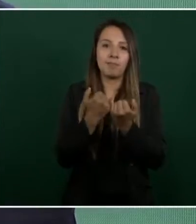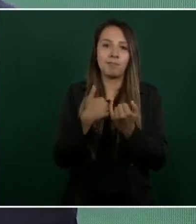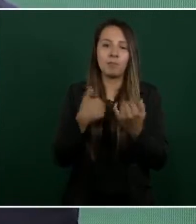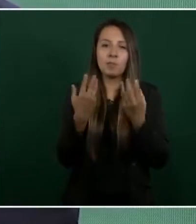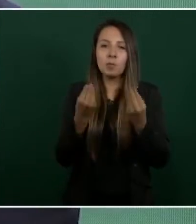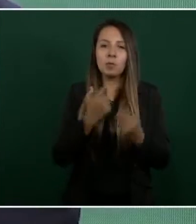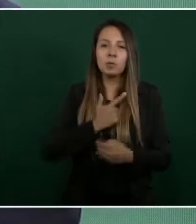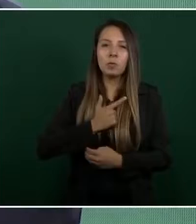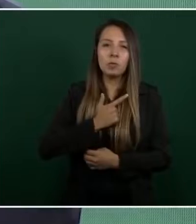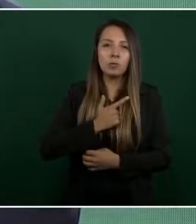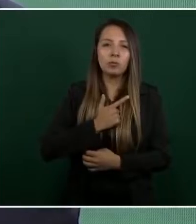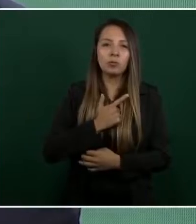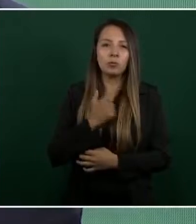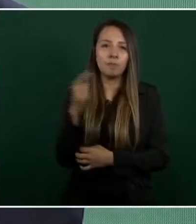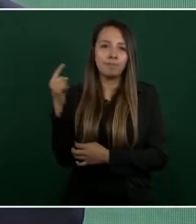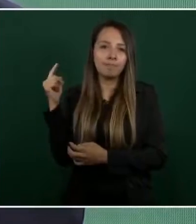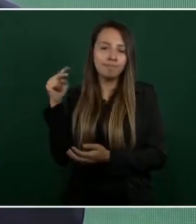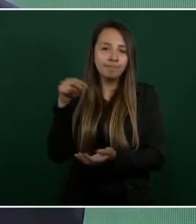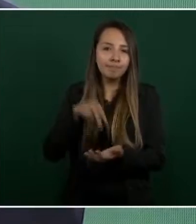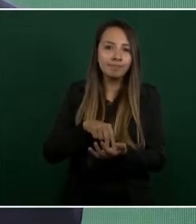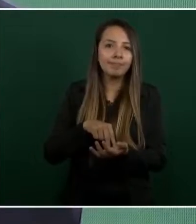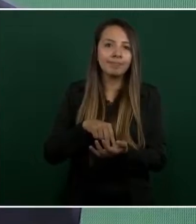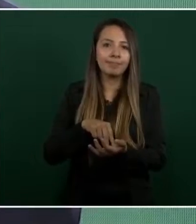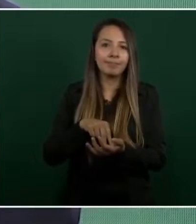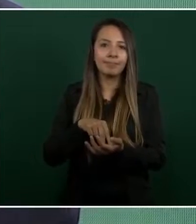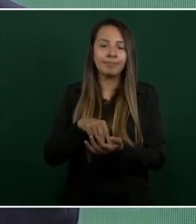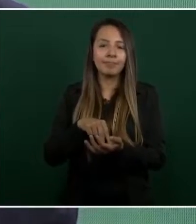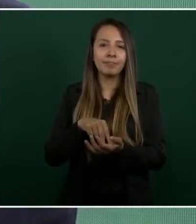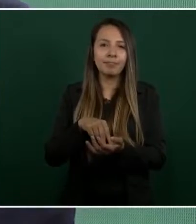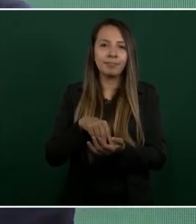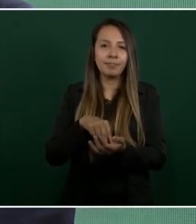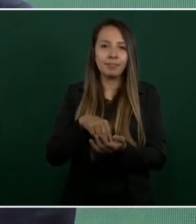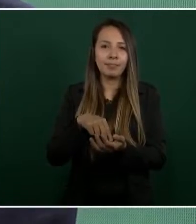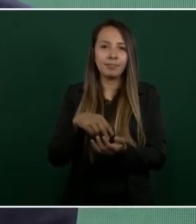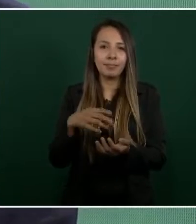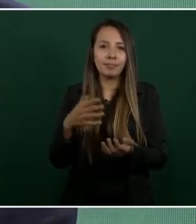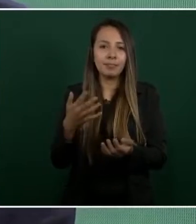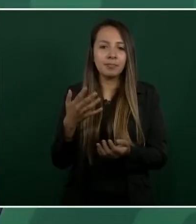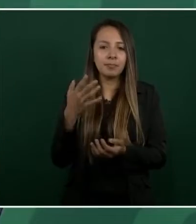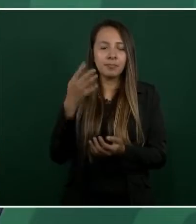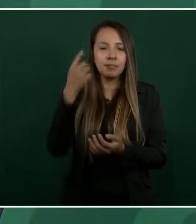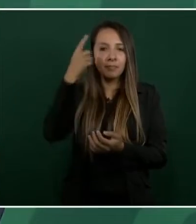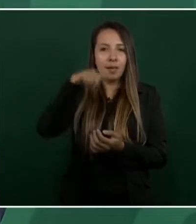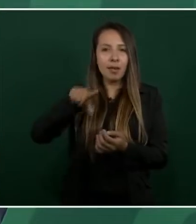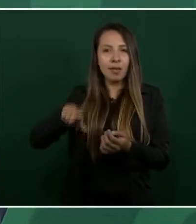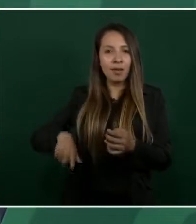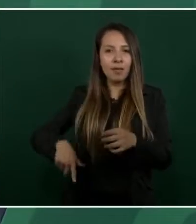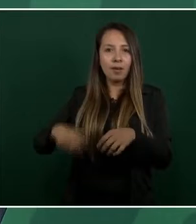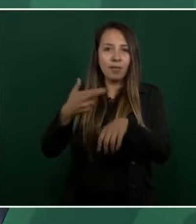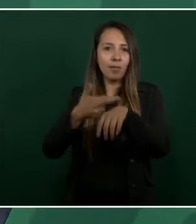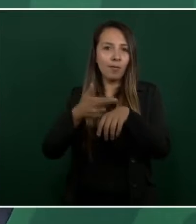aquí para apoyar a la gobernadora